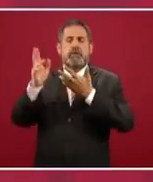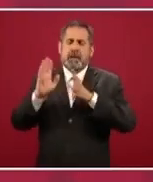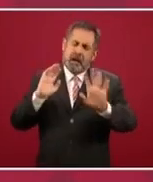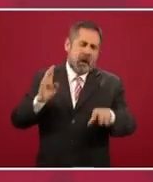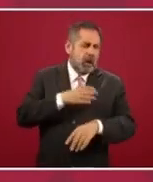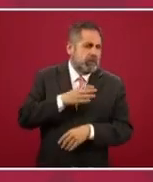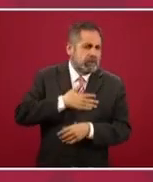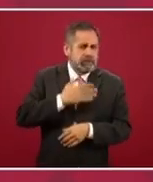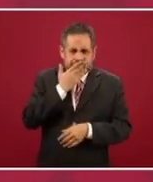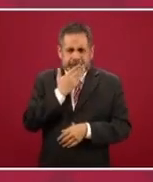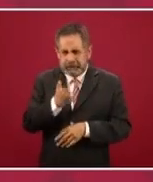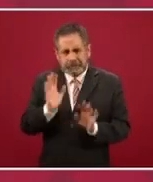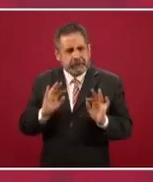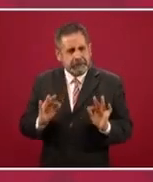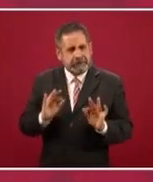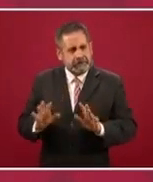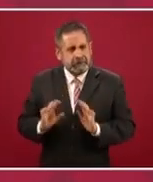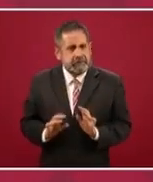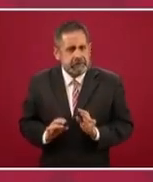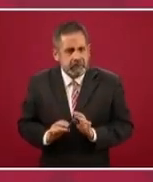también, porque